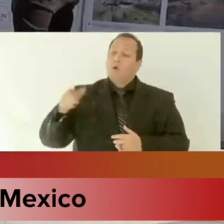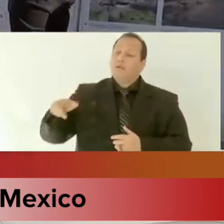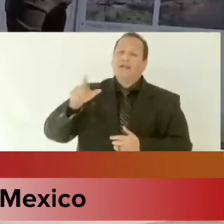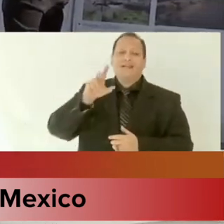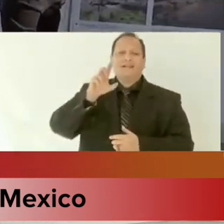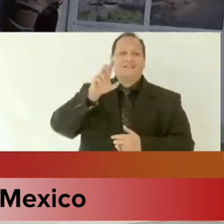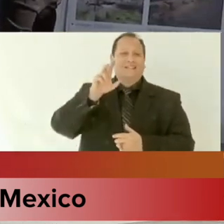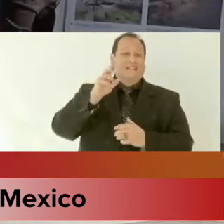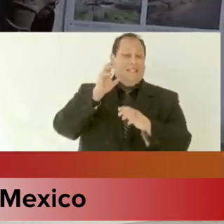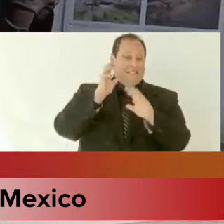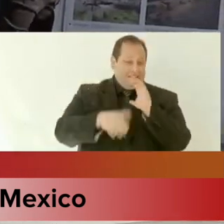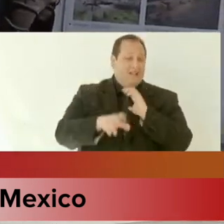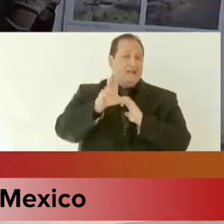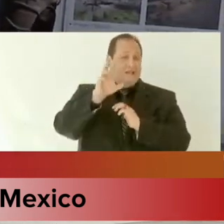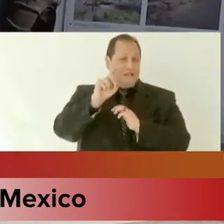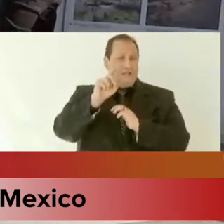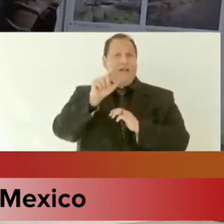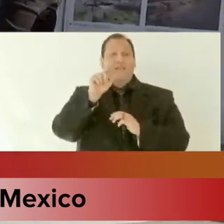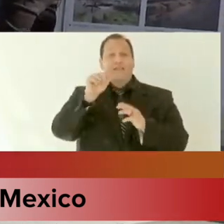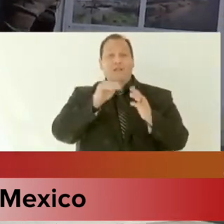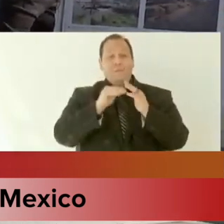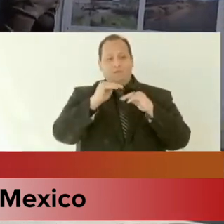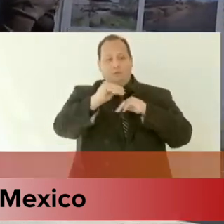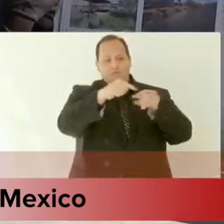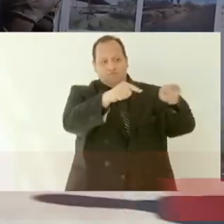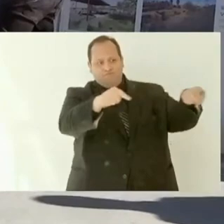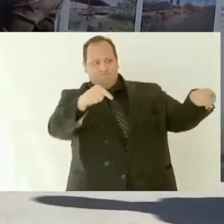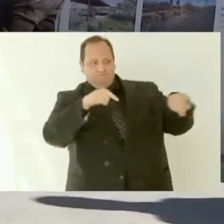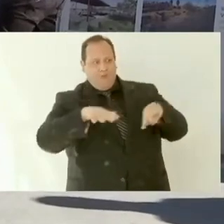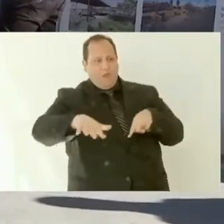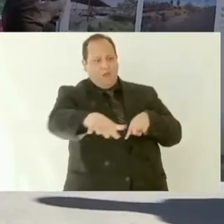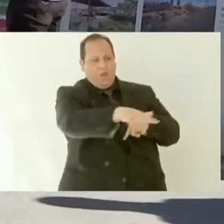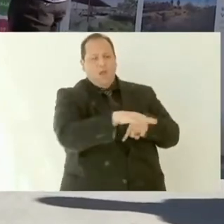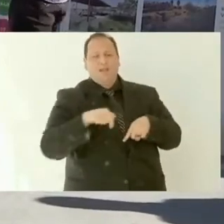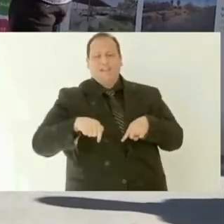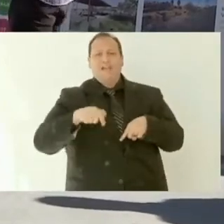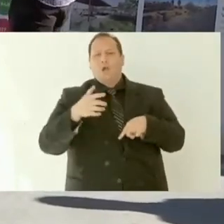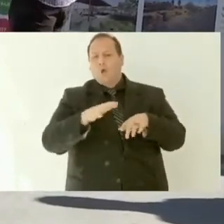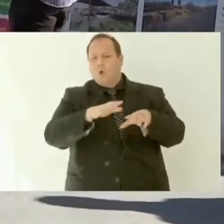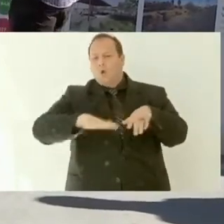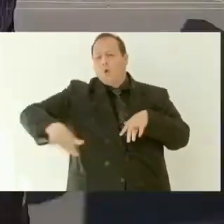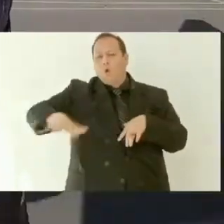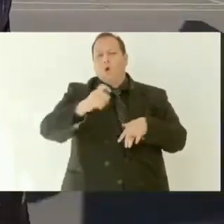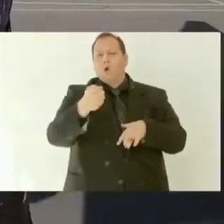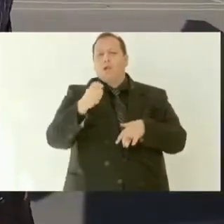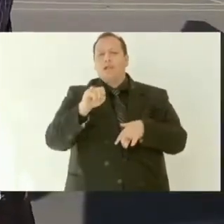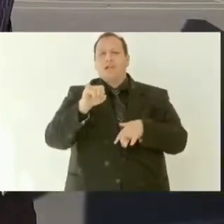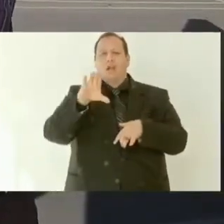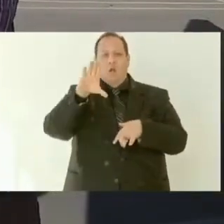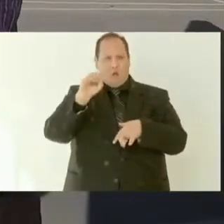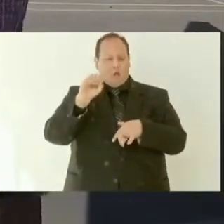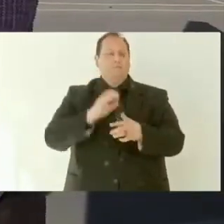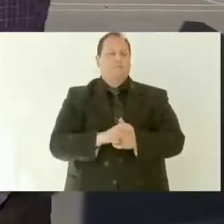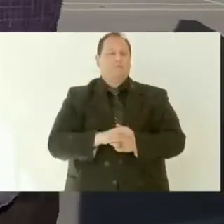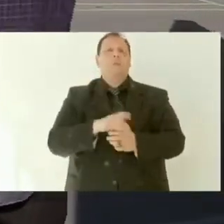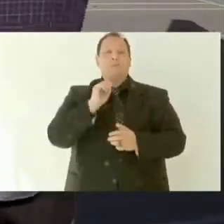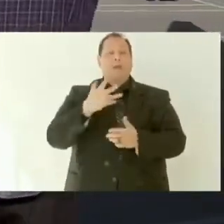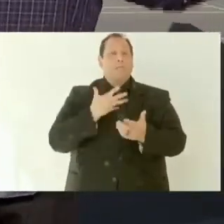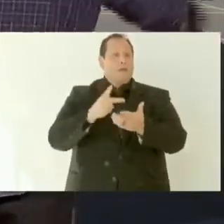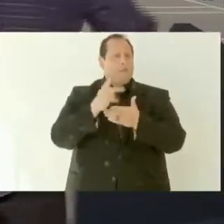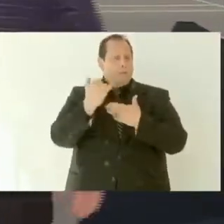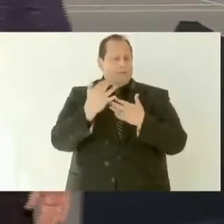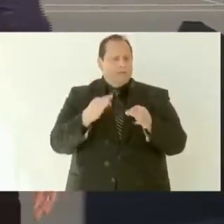30 terminamos estos 17 mil metros cuadrados aquí en la Jico. Tenemos también un proyecto